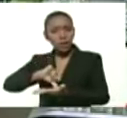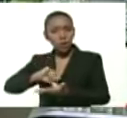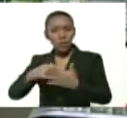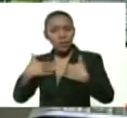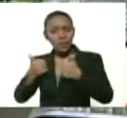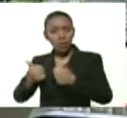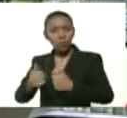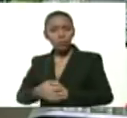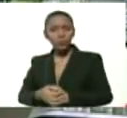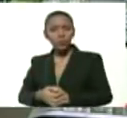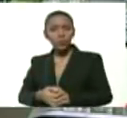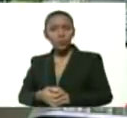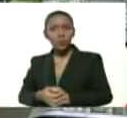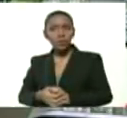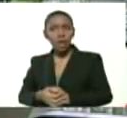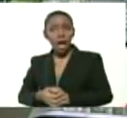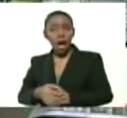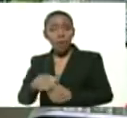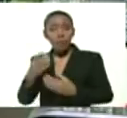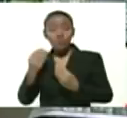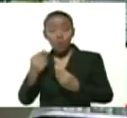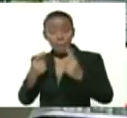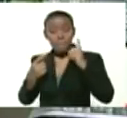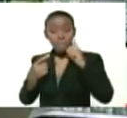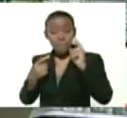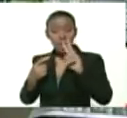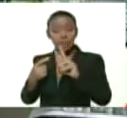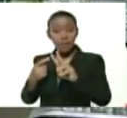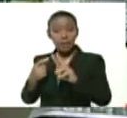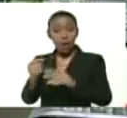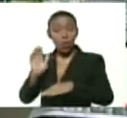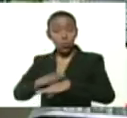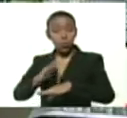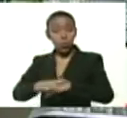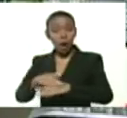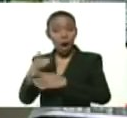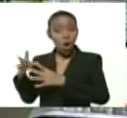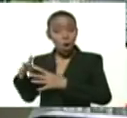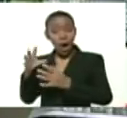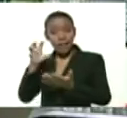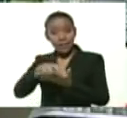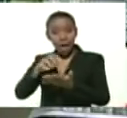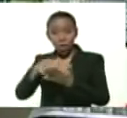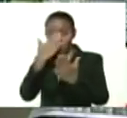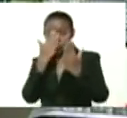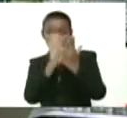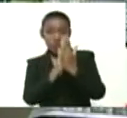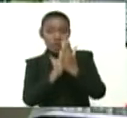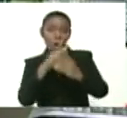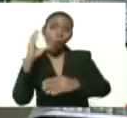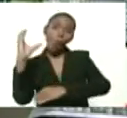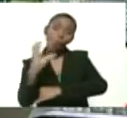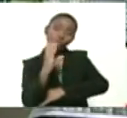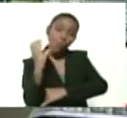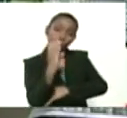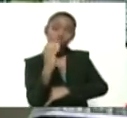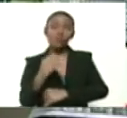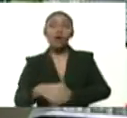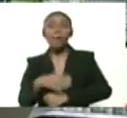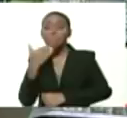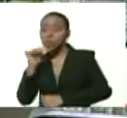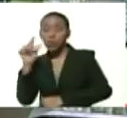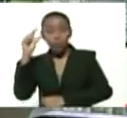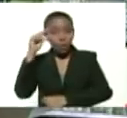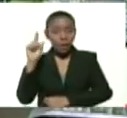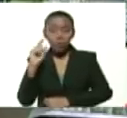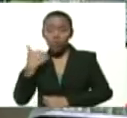salud. Hay que estar muy pendiente de lo que pueda pasar en los estados fronterizos con Colombia en los próximos días. Vamos